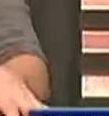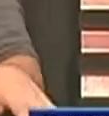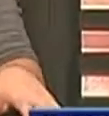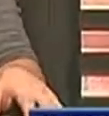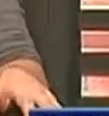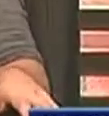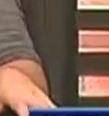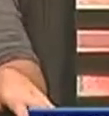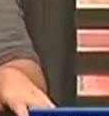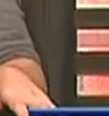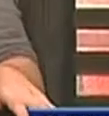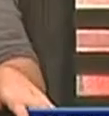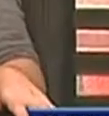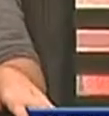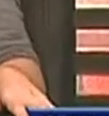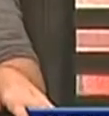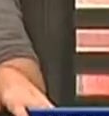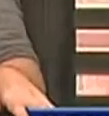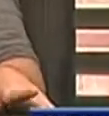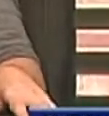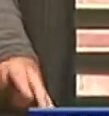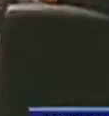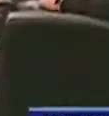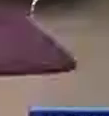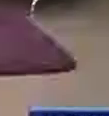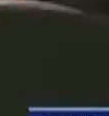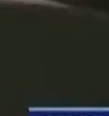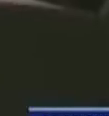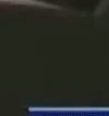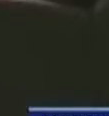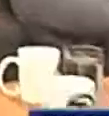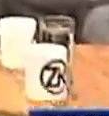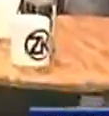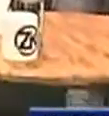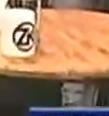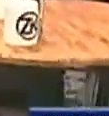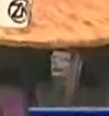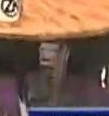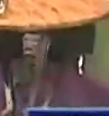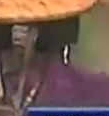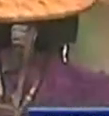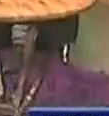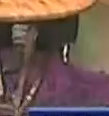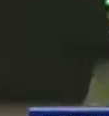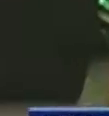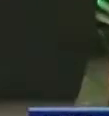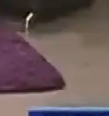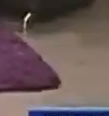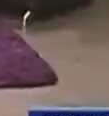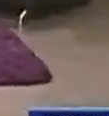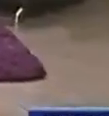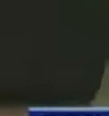Súbele la música, Leo. Pónchame la cámara, pónchame. Le hace falta la grúa aquí. Pero bueno, ya esto es un programa con bajo